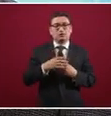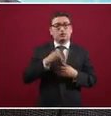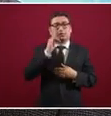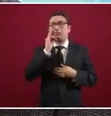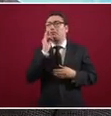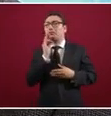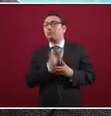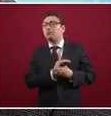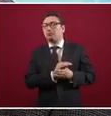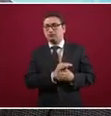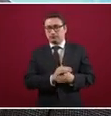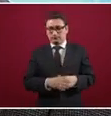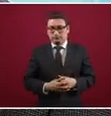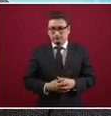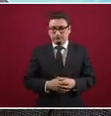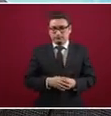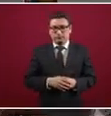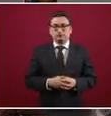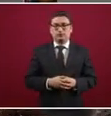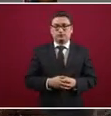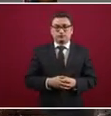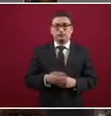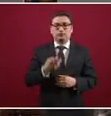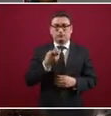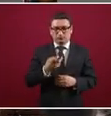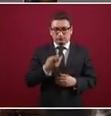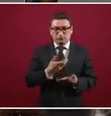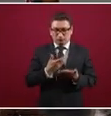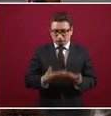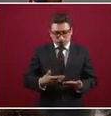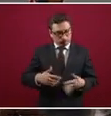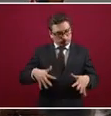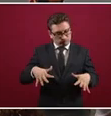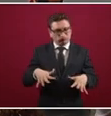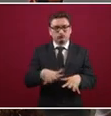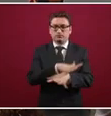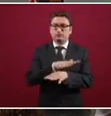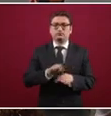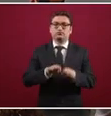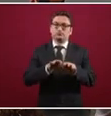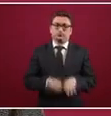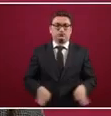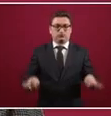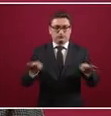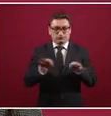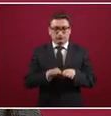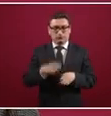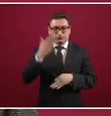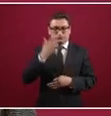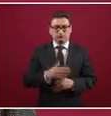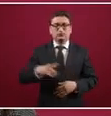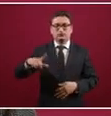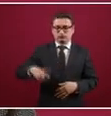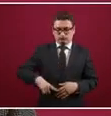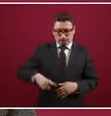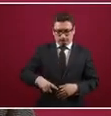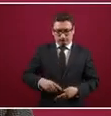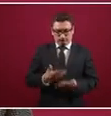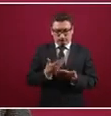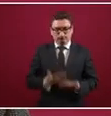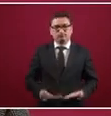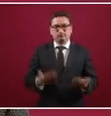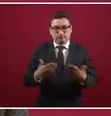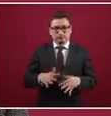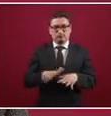que se tenía esto es un vuelco de manera muy significativa en la política del gobierno actual en la